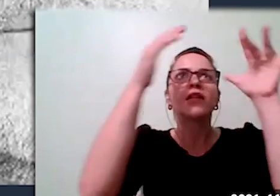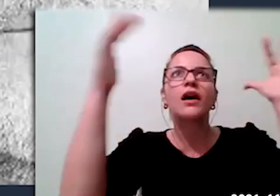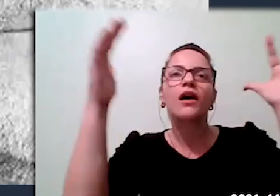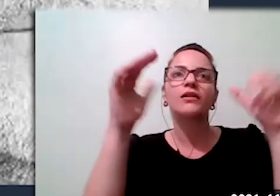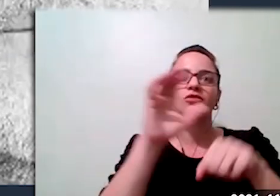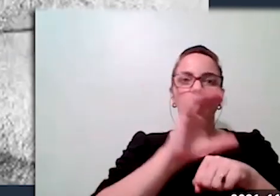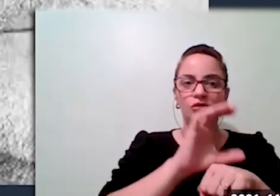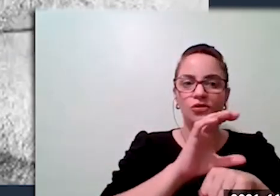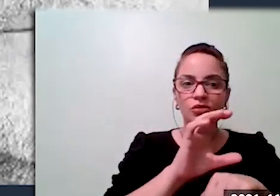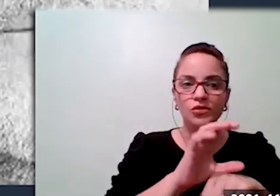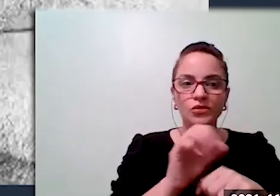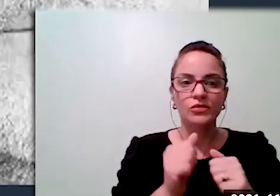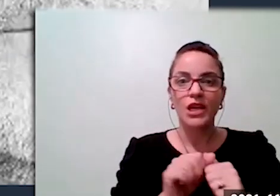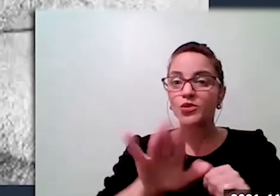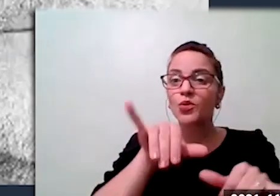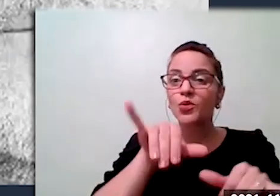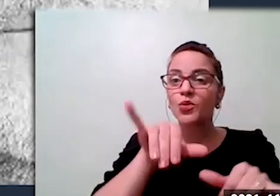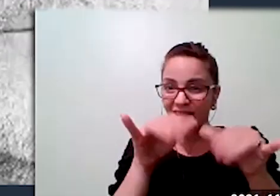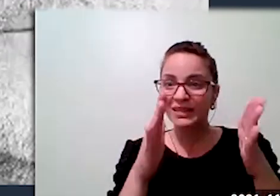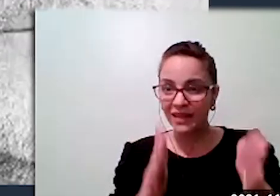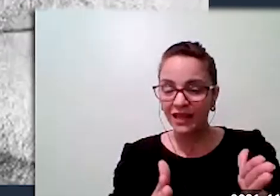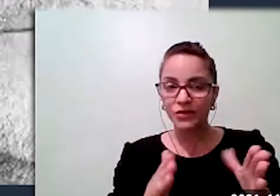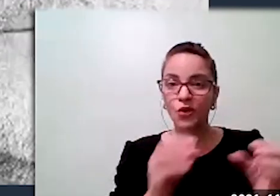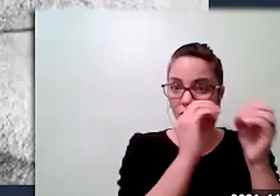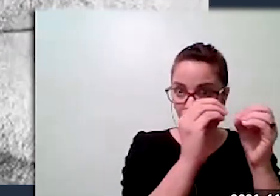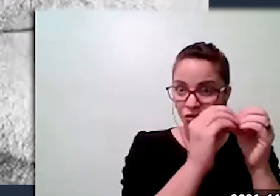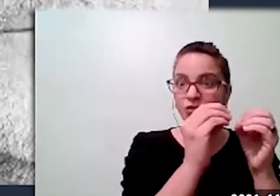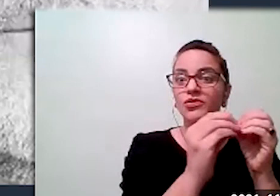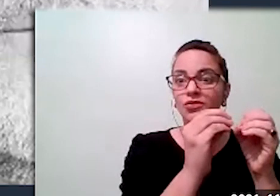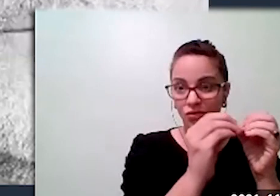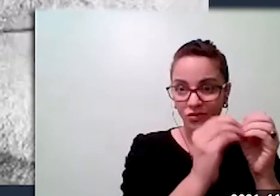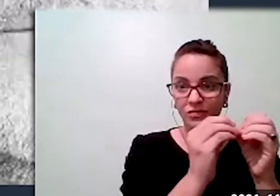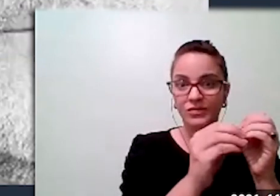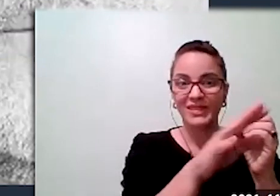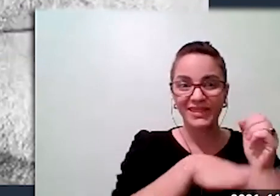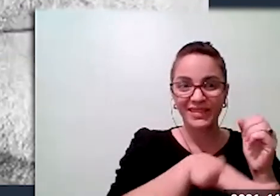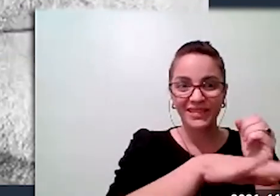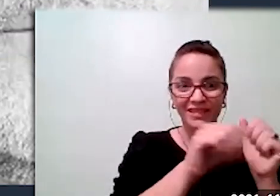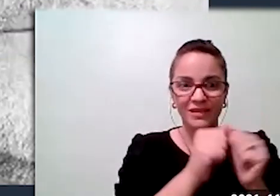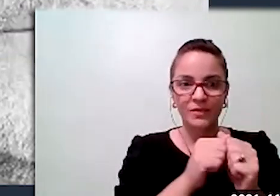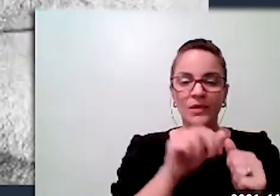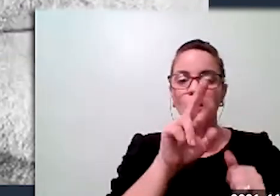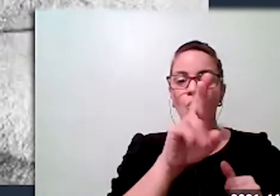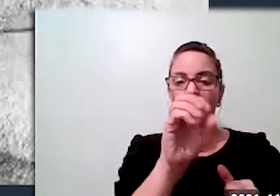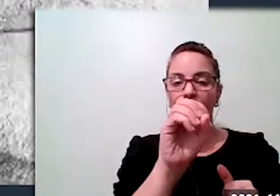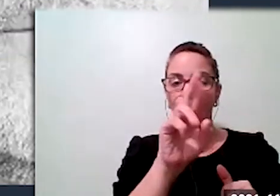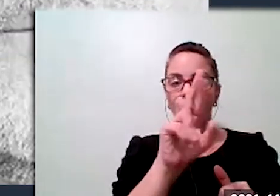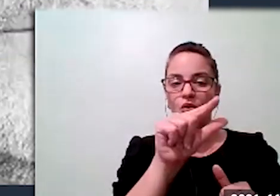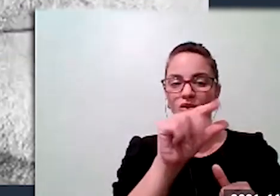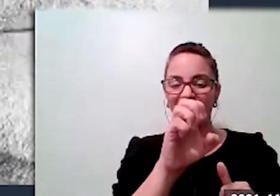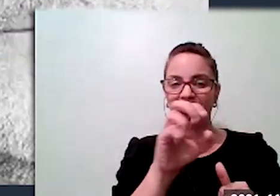vela, su arquitecto restaurador, Jorge Rigao Pérez, ve en la iglesia de San